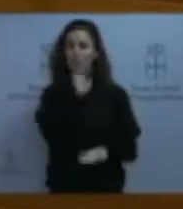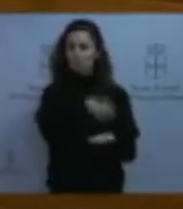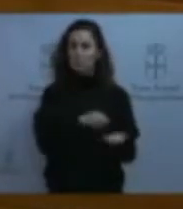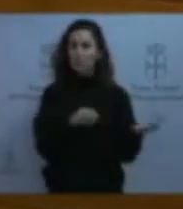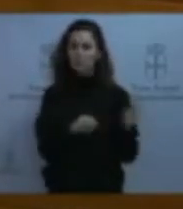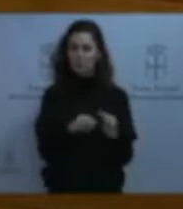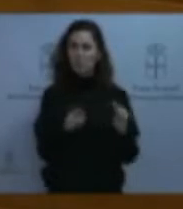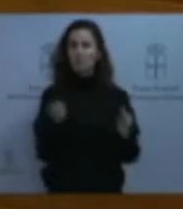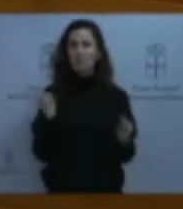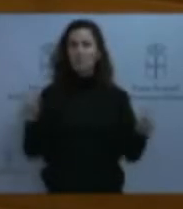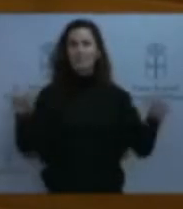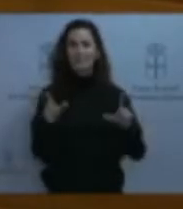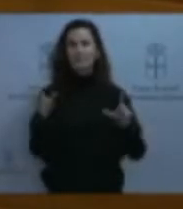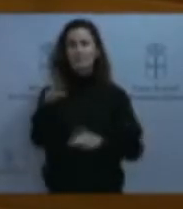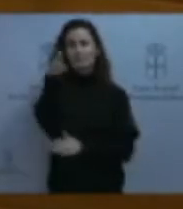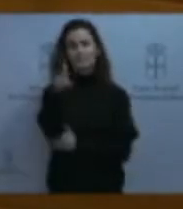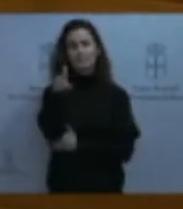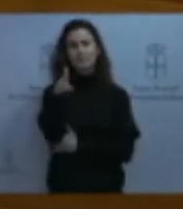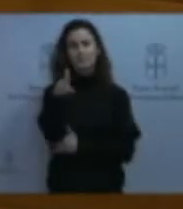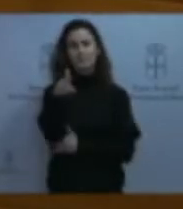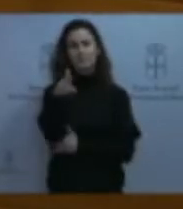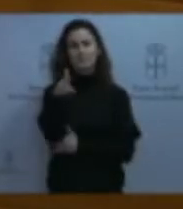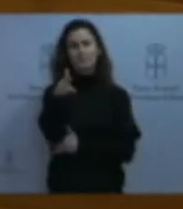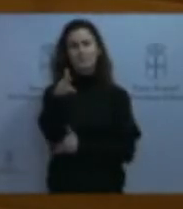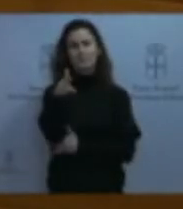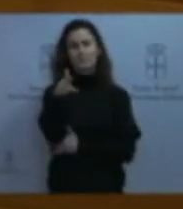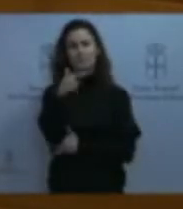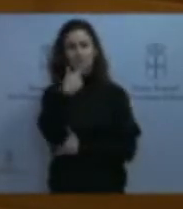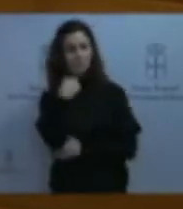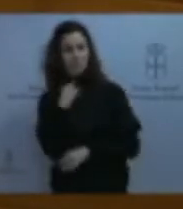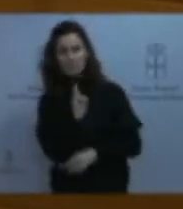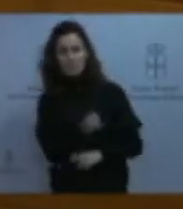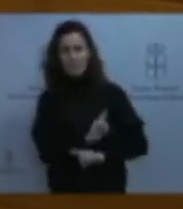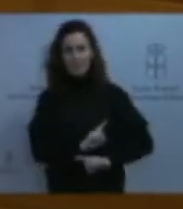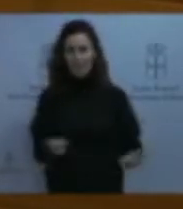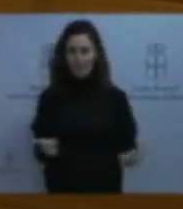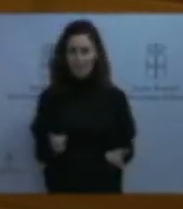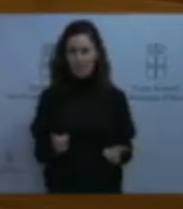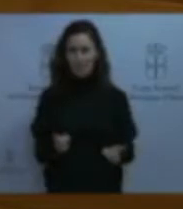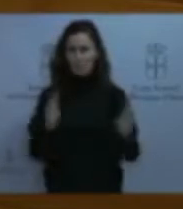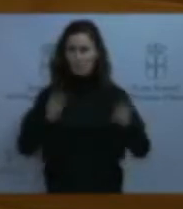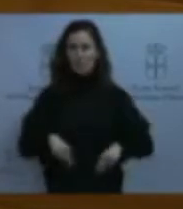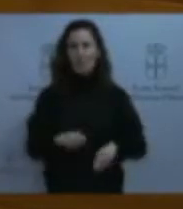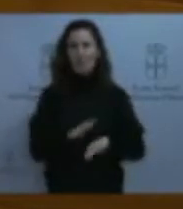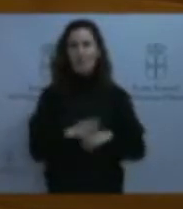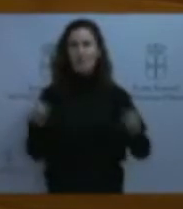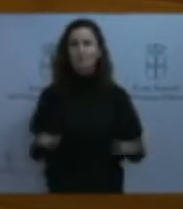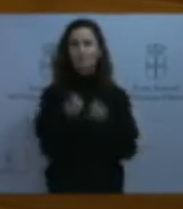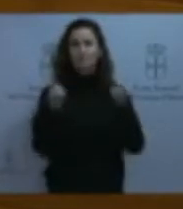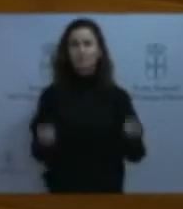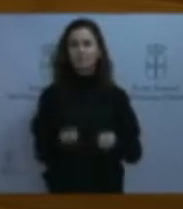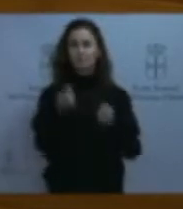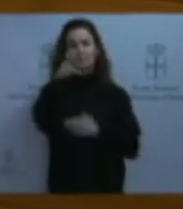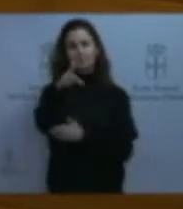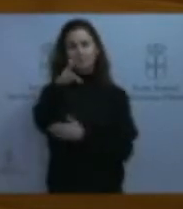Que la televisión emitiera en directo los incendios forestales. Y yo no llamé a la televisión, pero es que no llamé ni ese día, ni ningún otro día, para que pusieran o